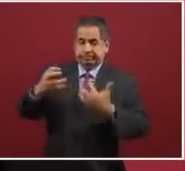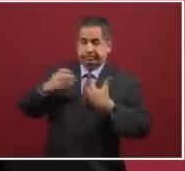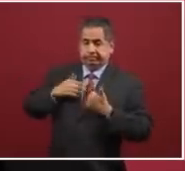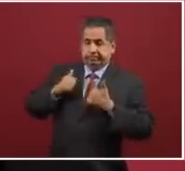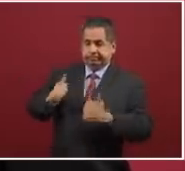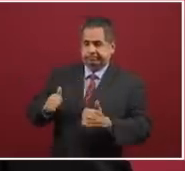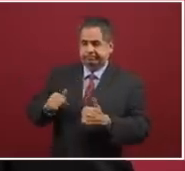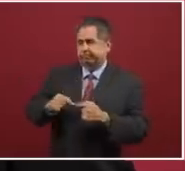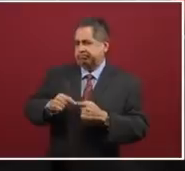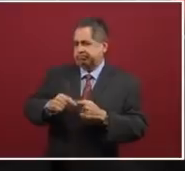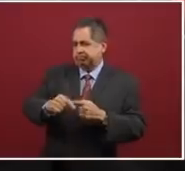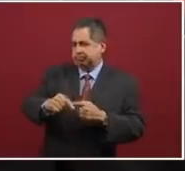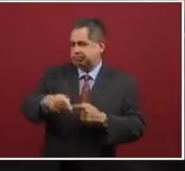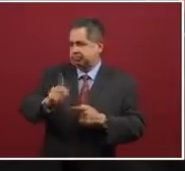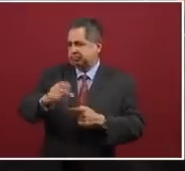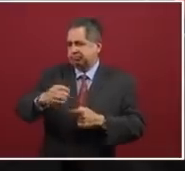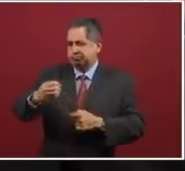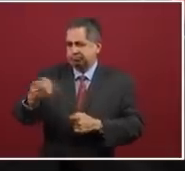pero